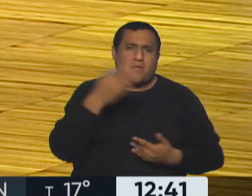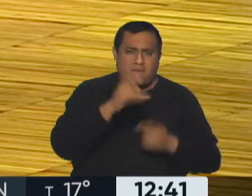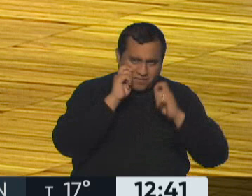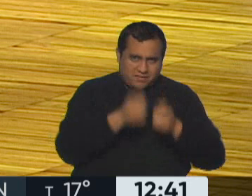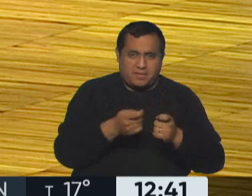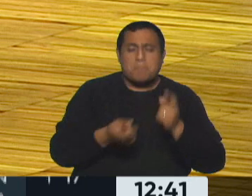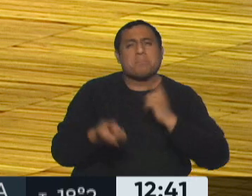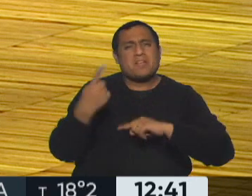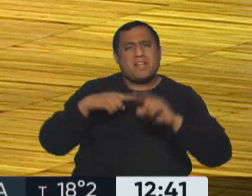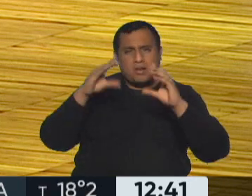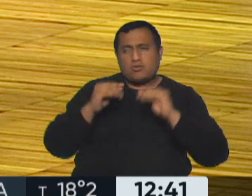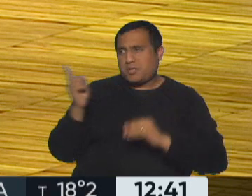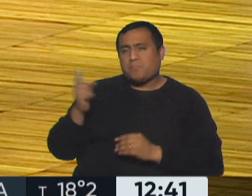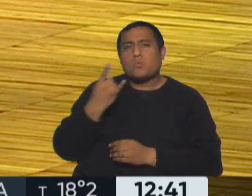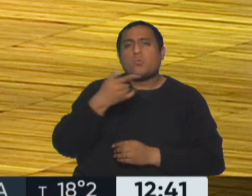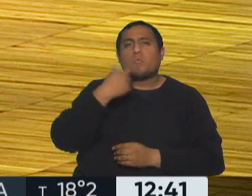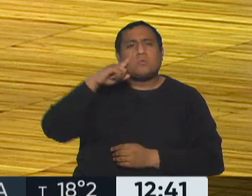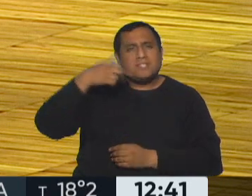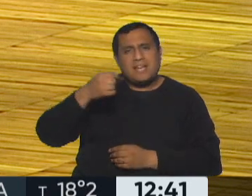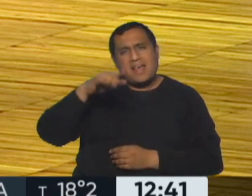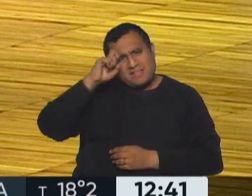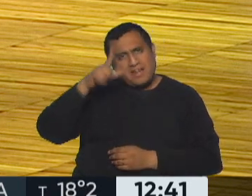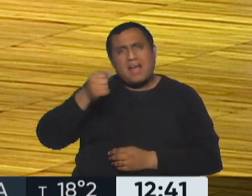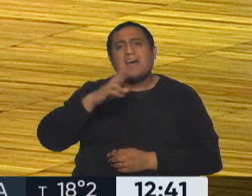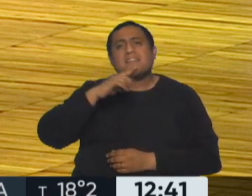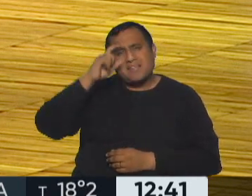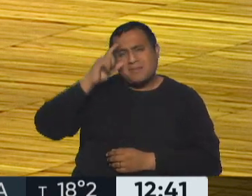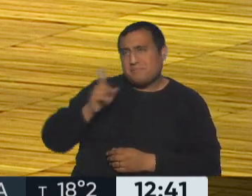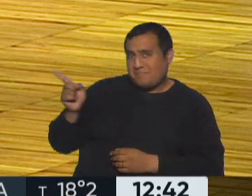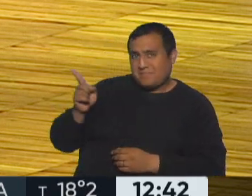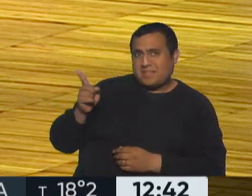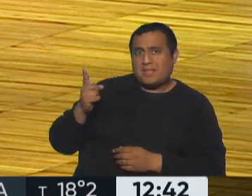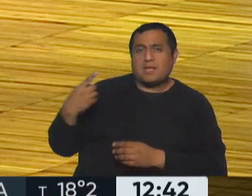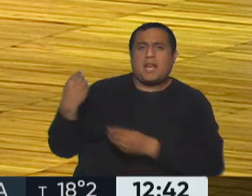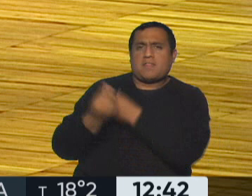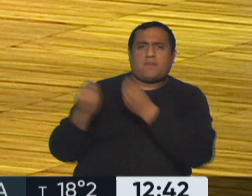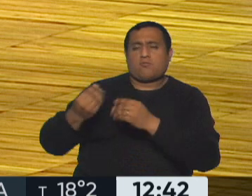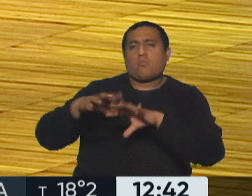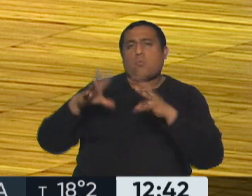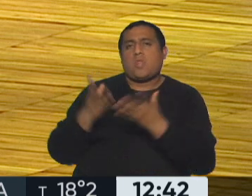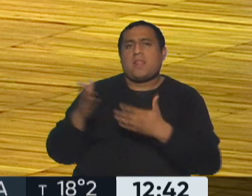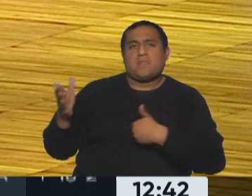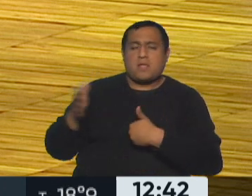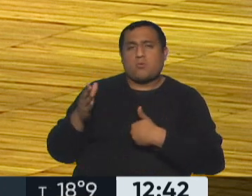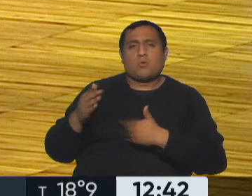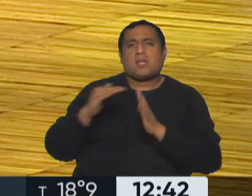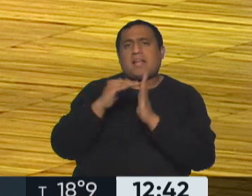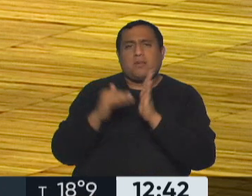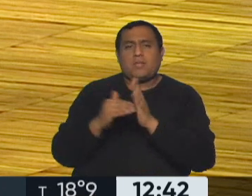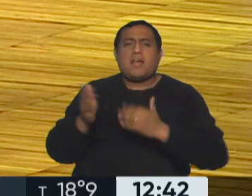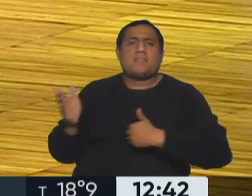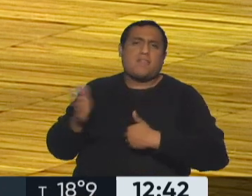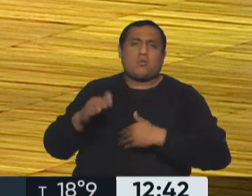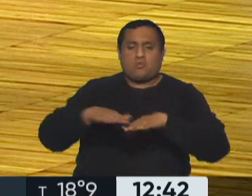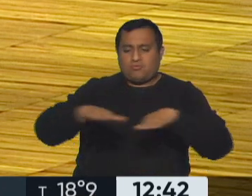anoche en la usina del arte en las rondas clasificatorias de el mundial de tango propiamente de la categoría tango escenario que es